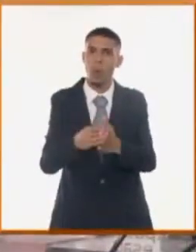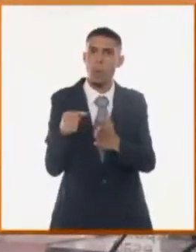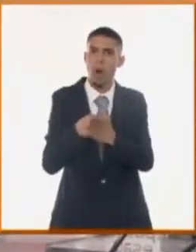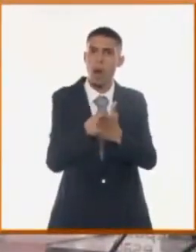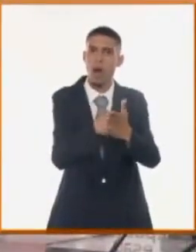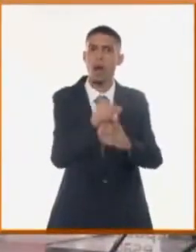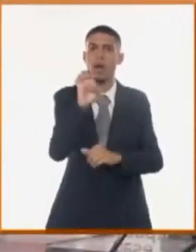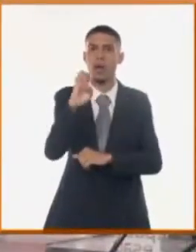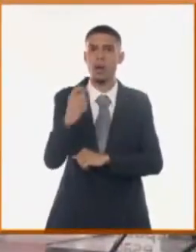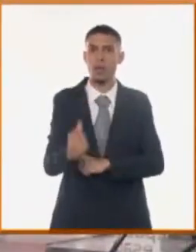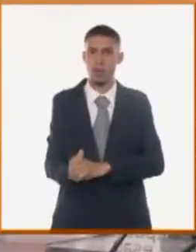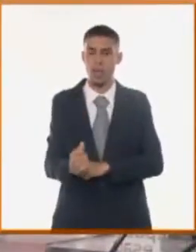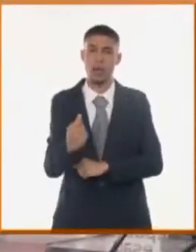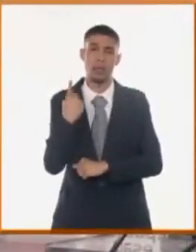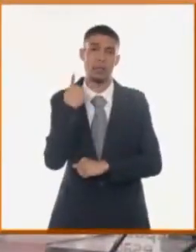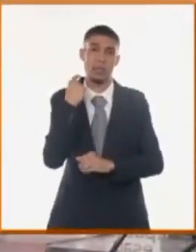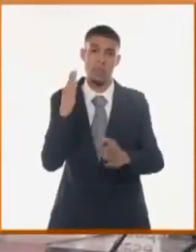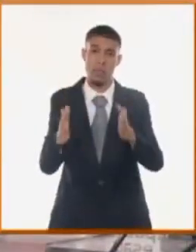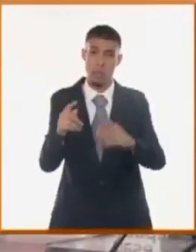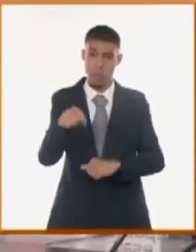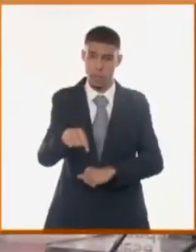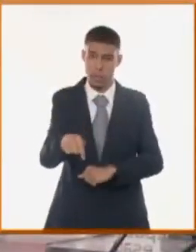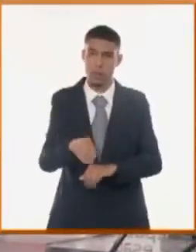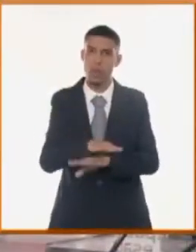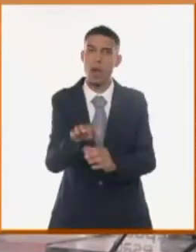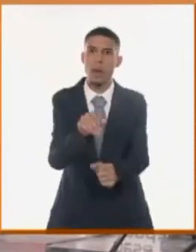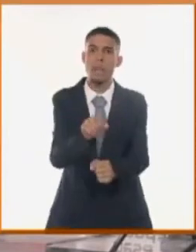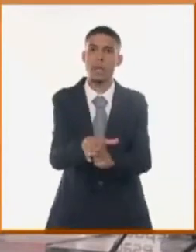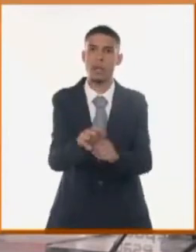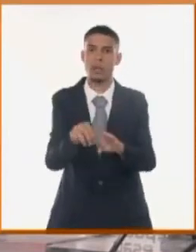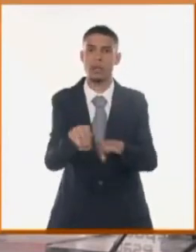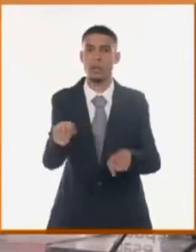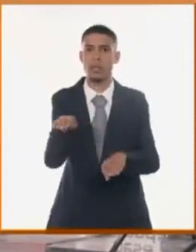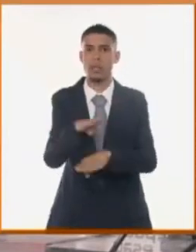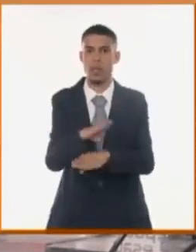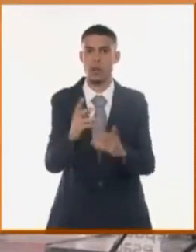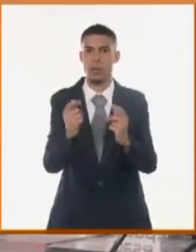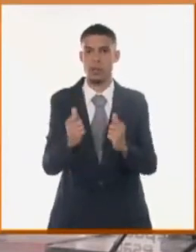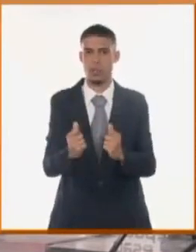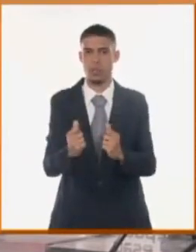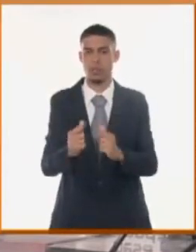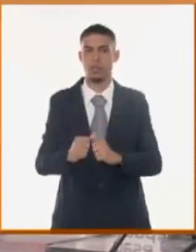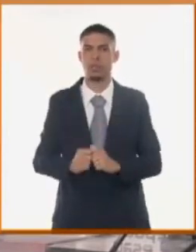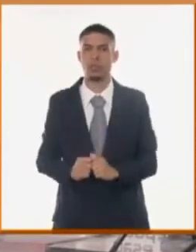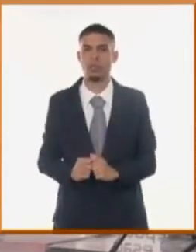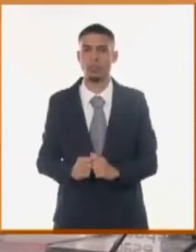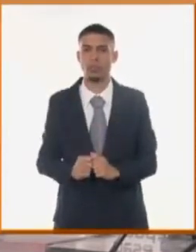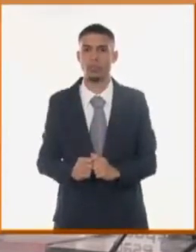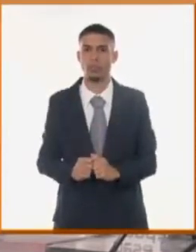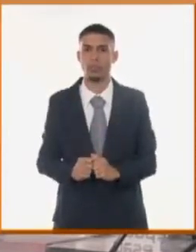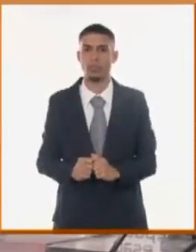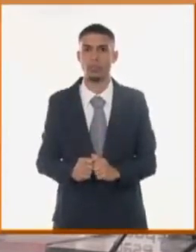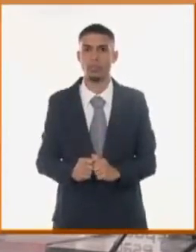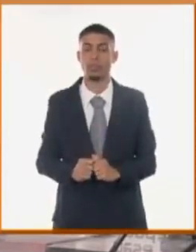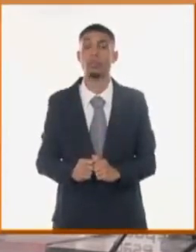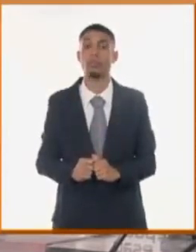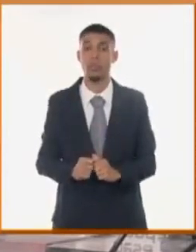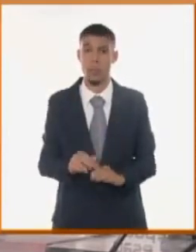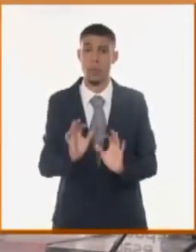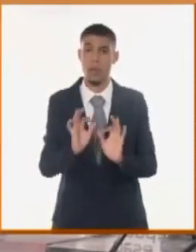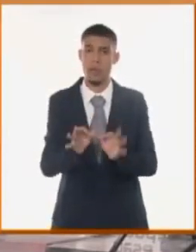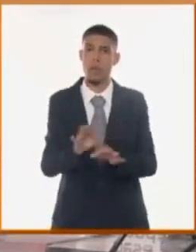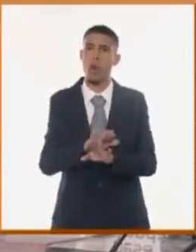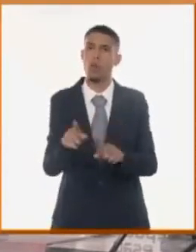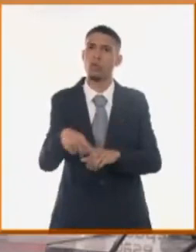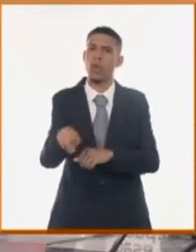en el 2024, pues será instrumentada por el Ministerio de Finanzas y Precios puntualmente a partir de la solicitud